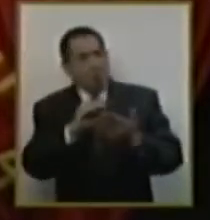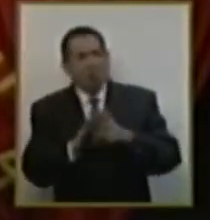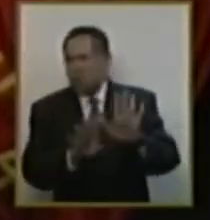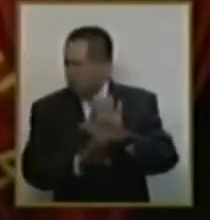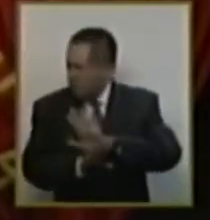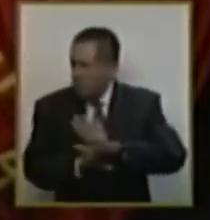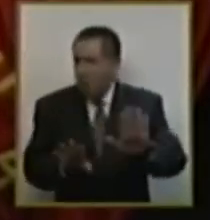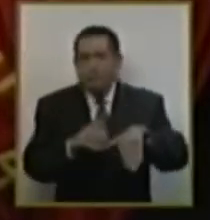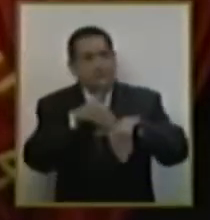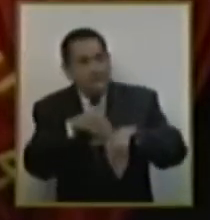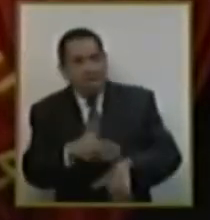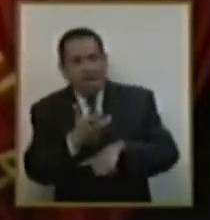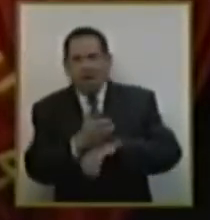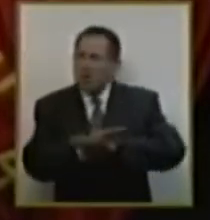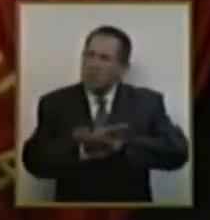Estados Unidos.